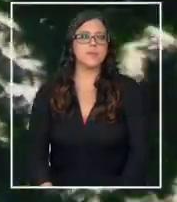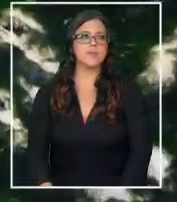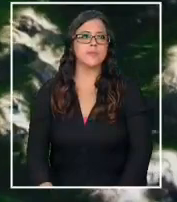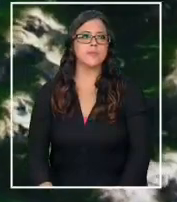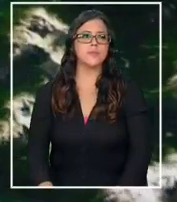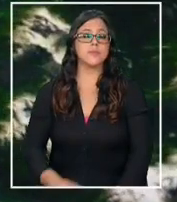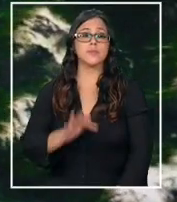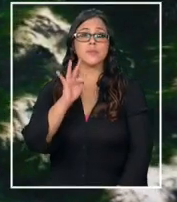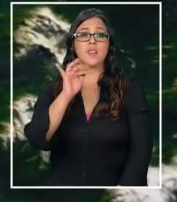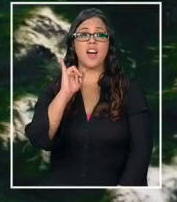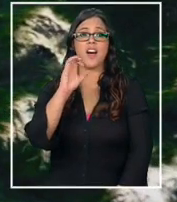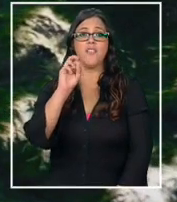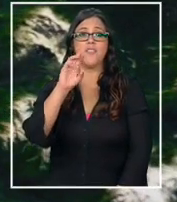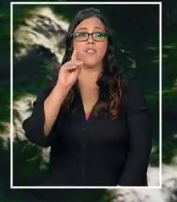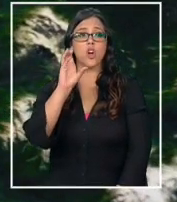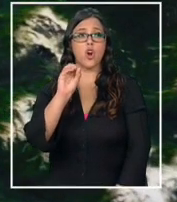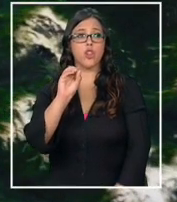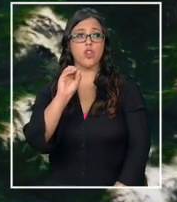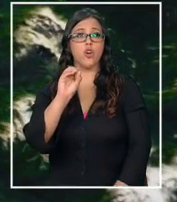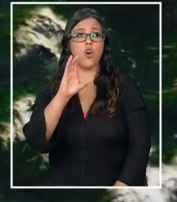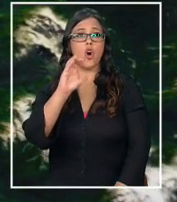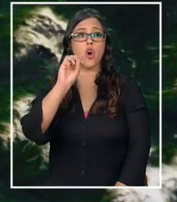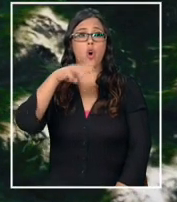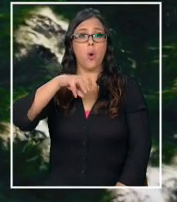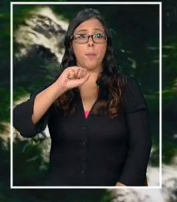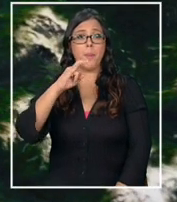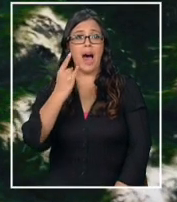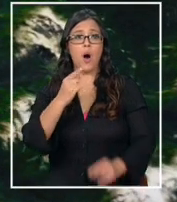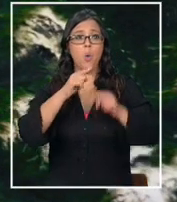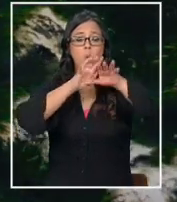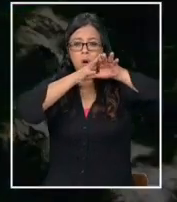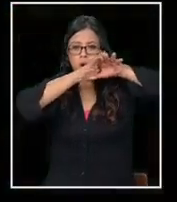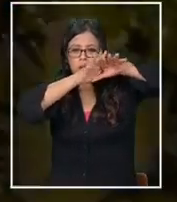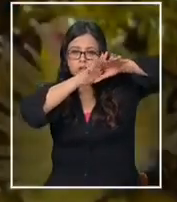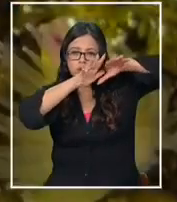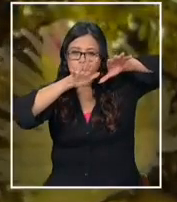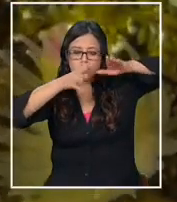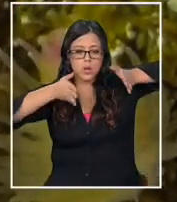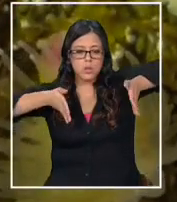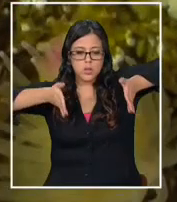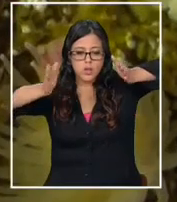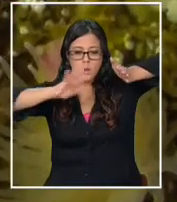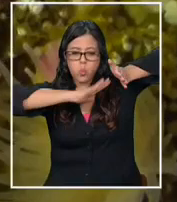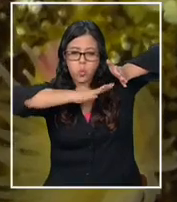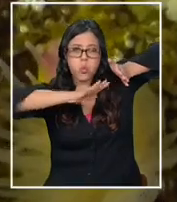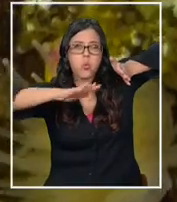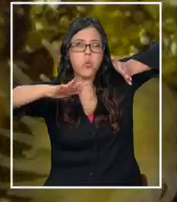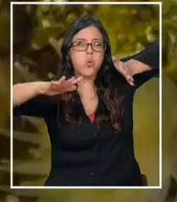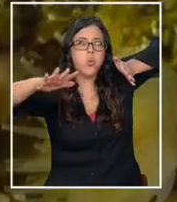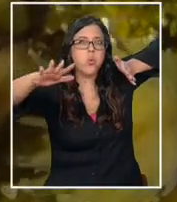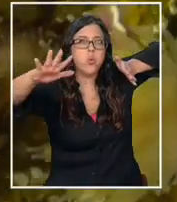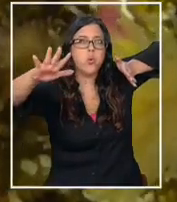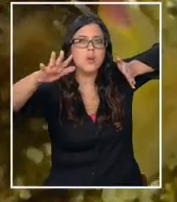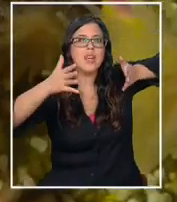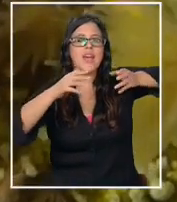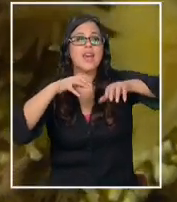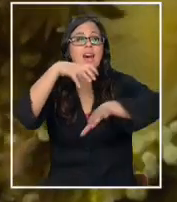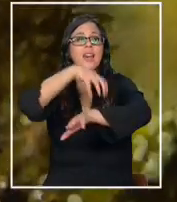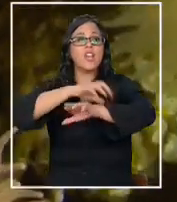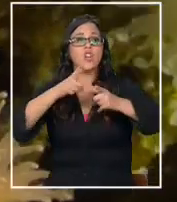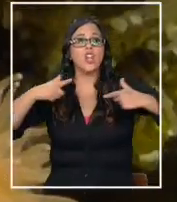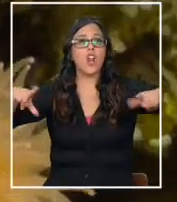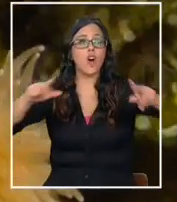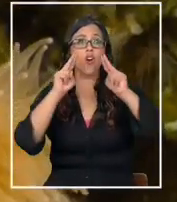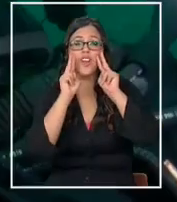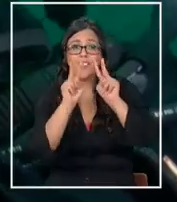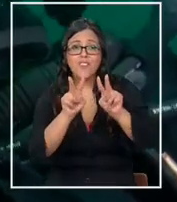El fiordo Comau o Leptepu penetra la región de los lagos. El Desmophyllum dianthus, este vistoso